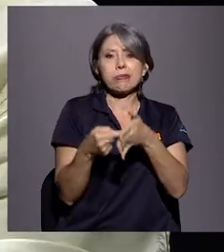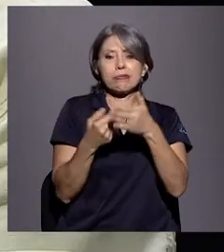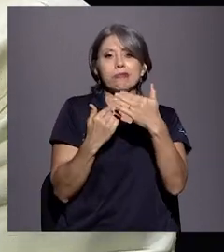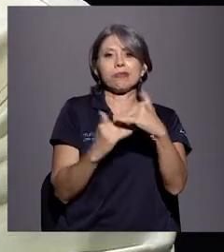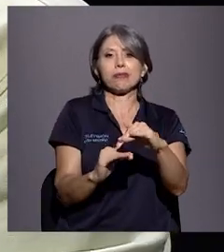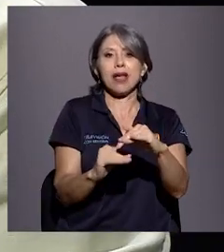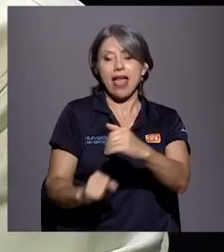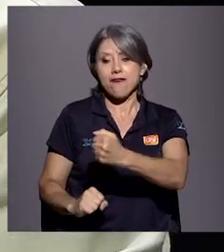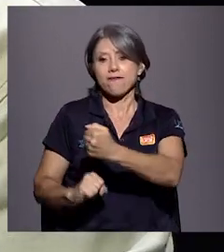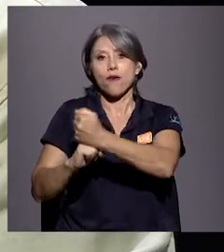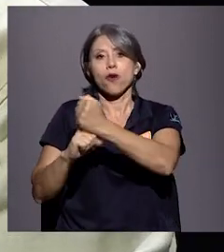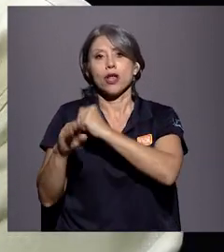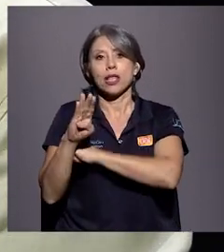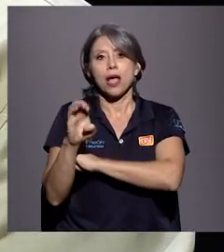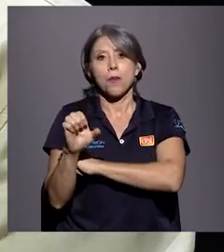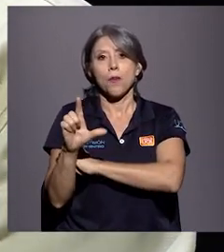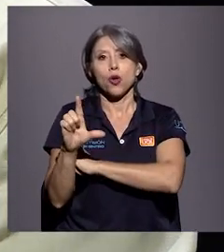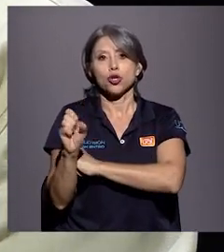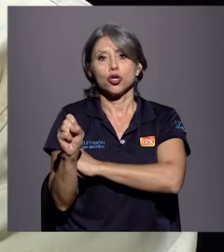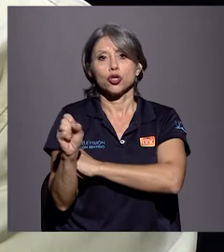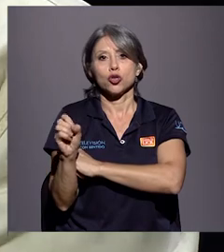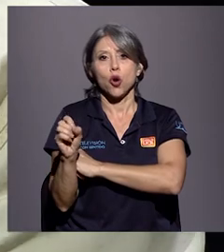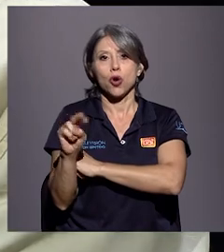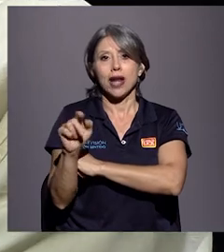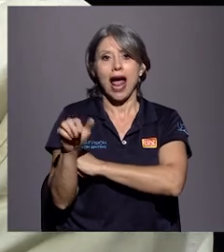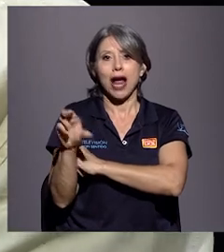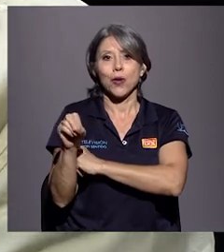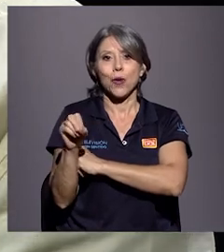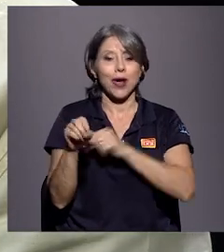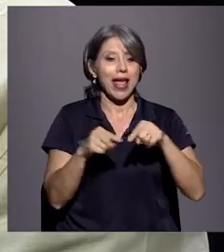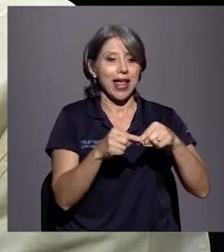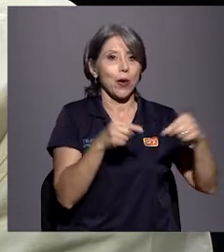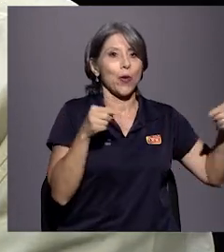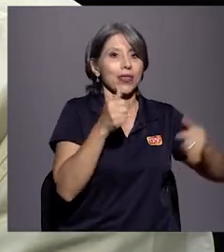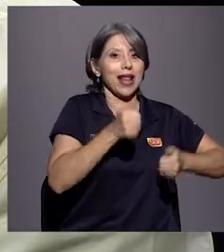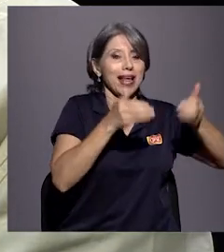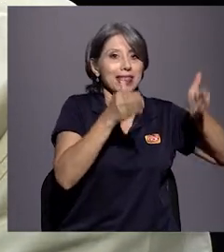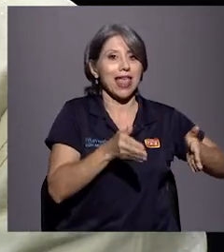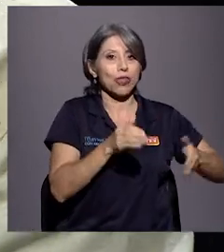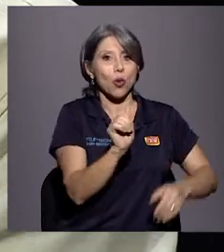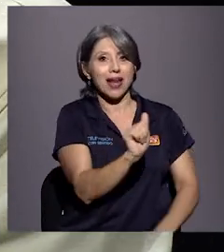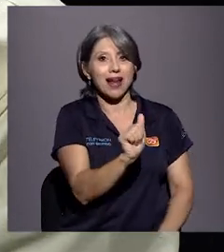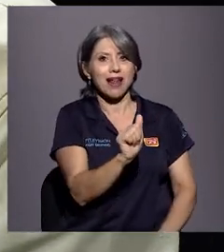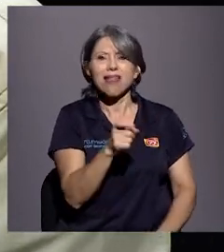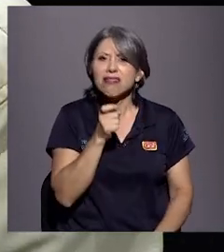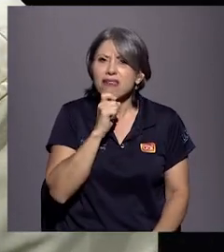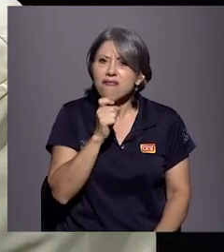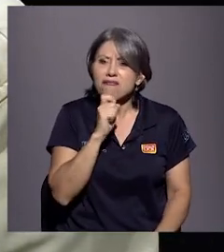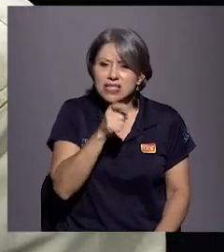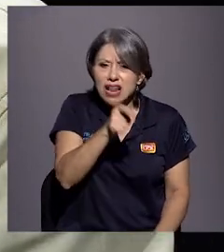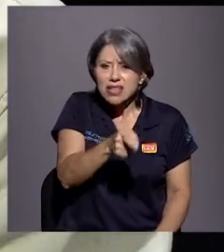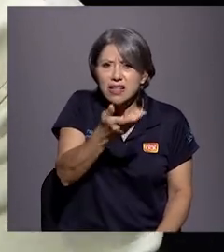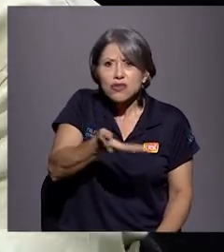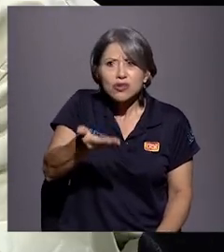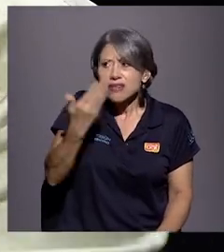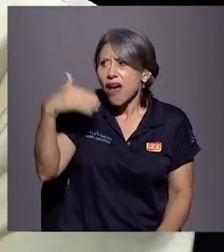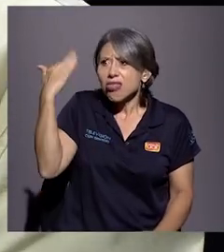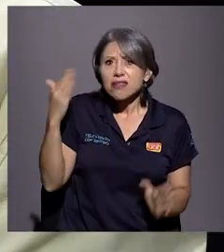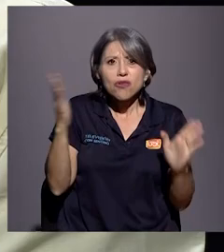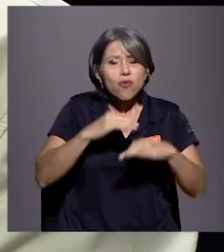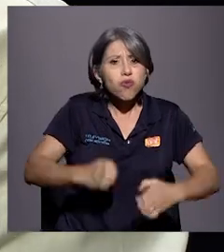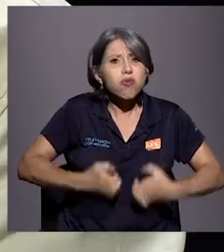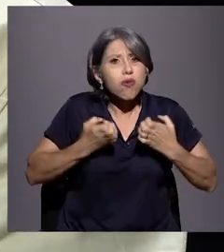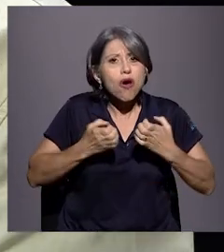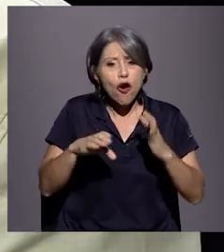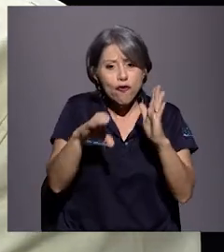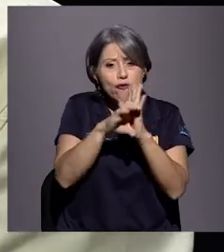Bolsonaro o en contra del candidato Haddad. Entonces, es difícil. Cosas sí, que nunca existieron. Fotos de Dilma